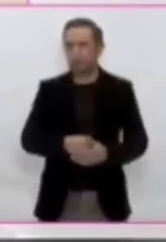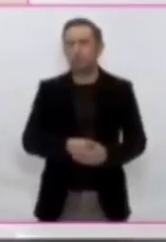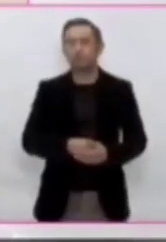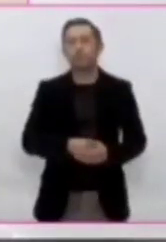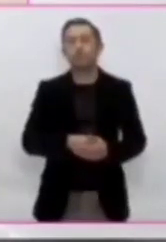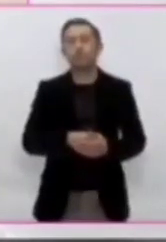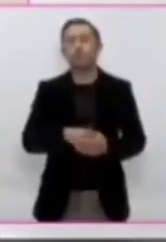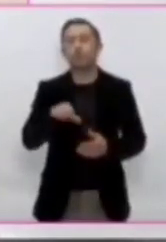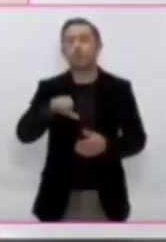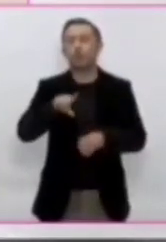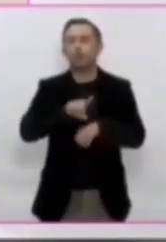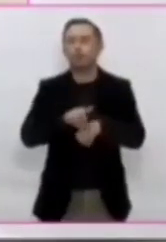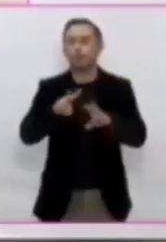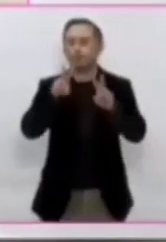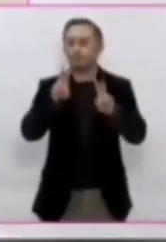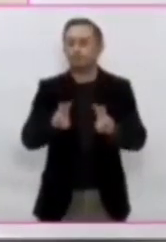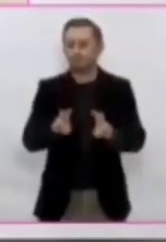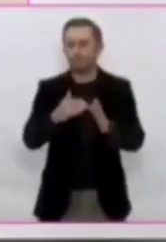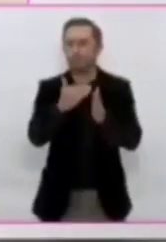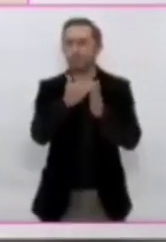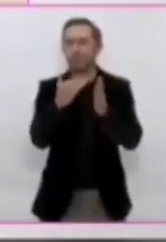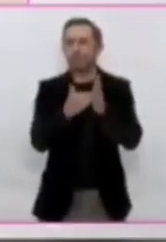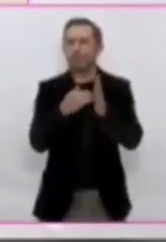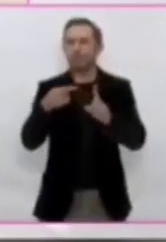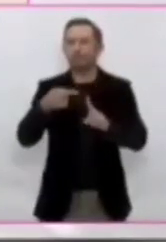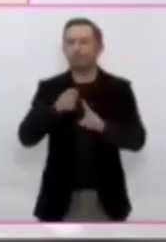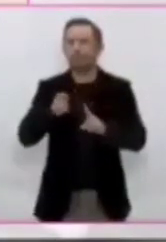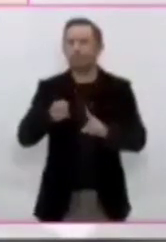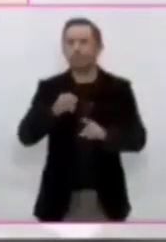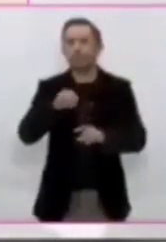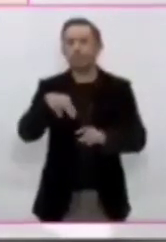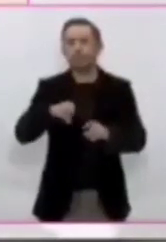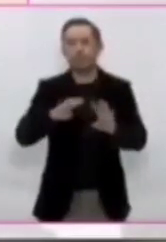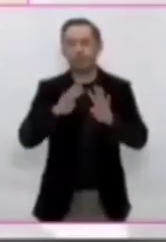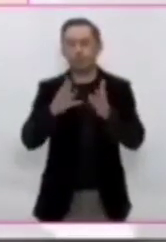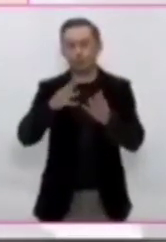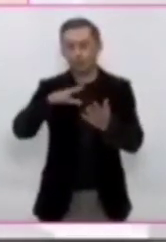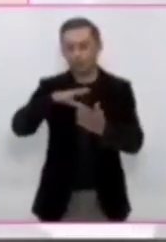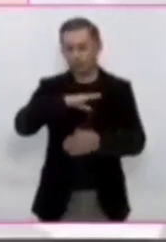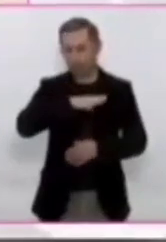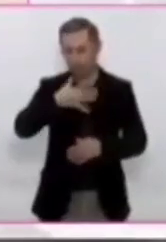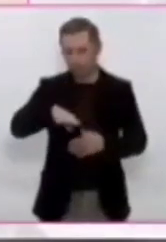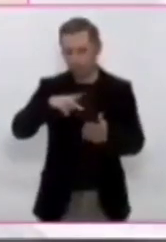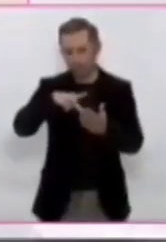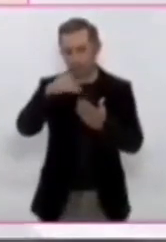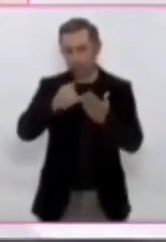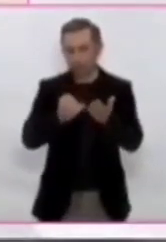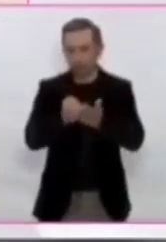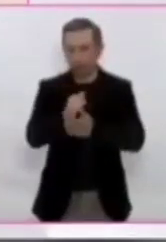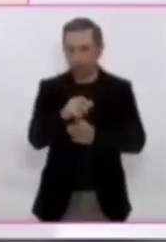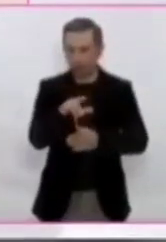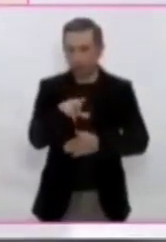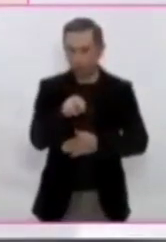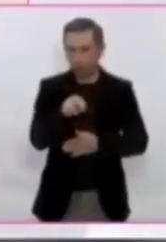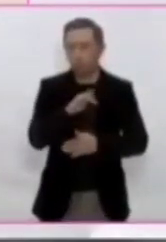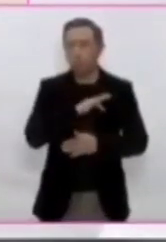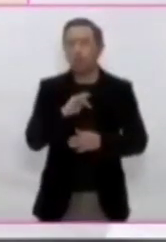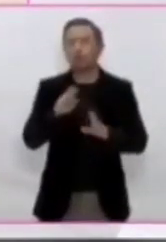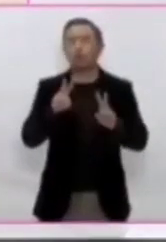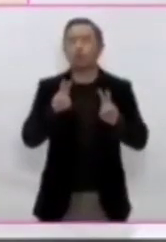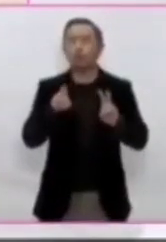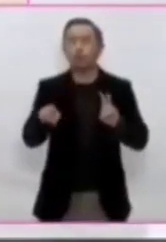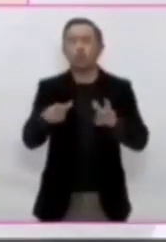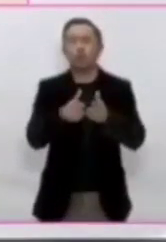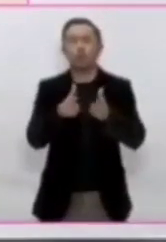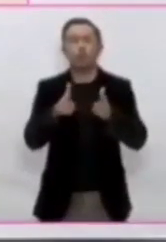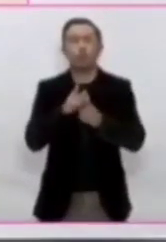El siguiente punto del orden del día es relativo al proyecto de resolución de Consejo General del Instituto Nacional Electoral sobre la solicitud de registro